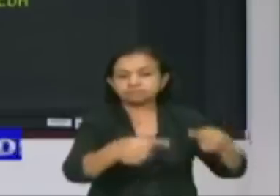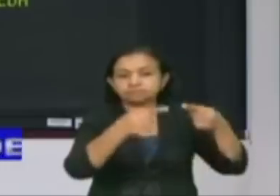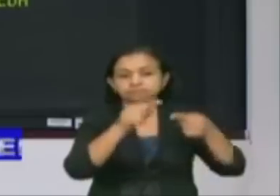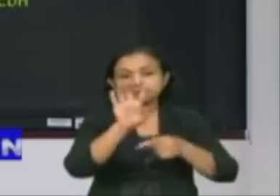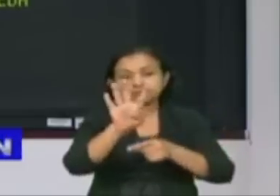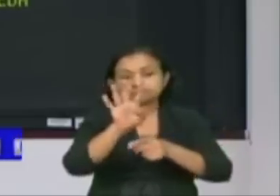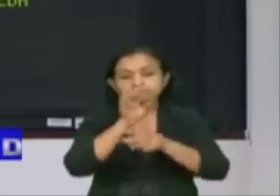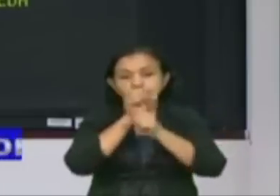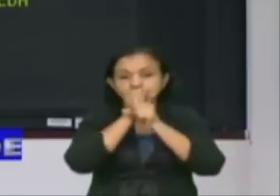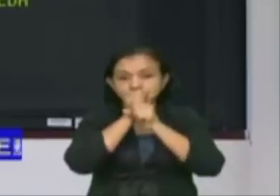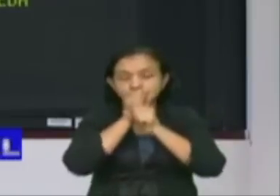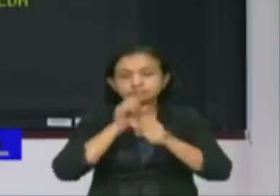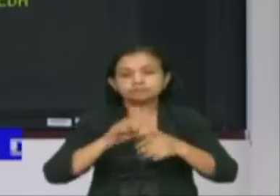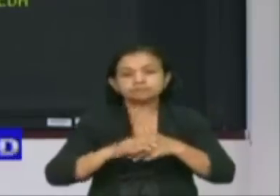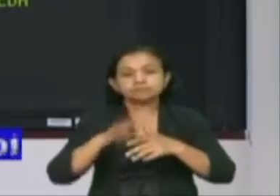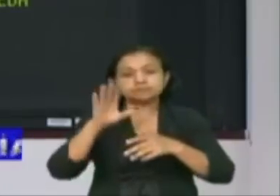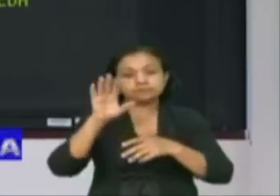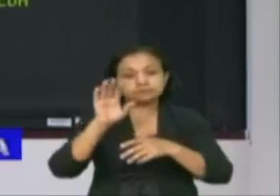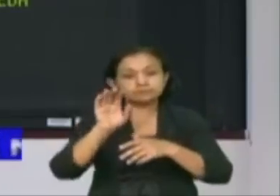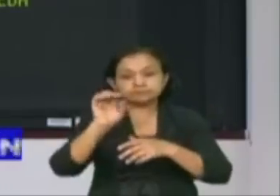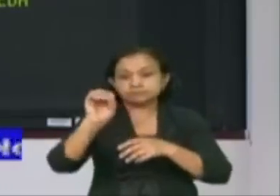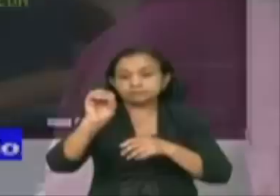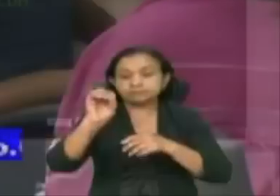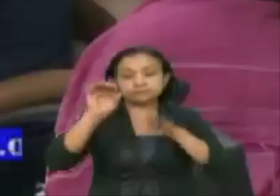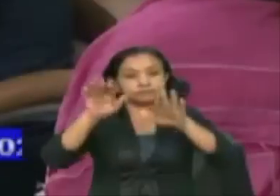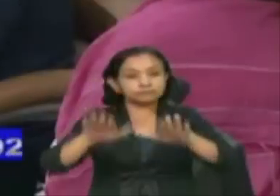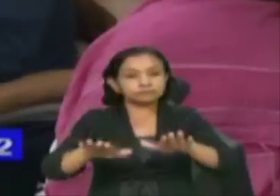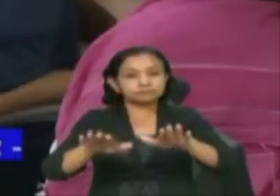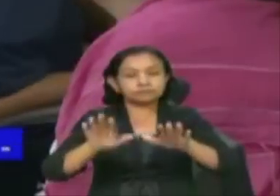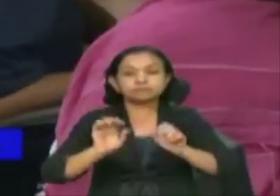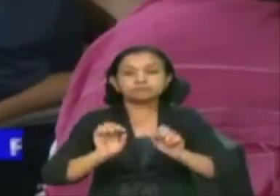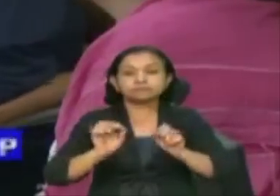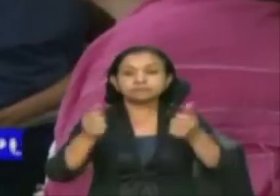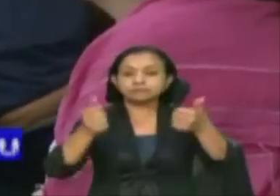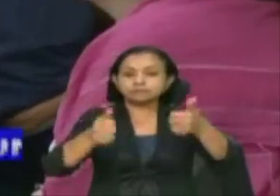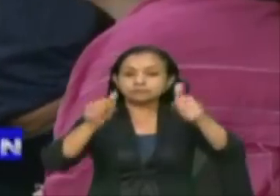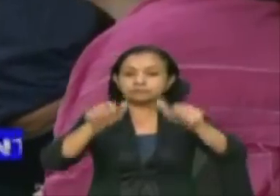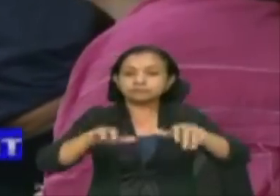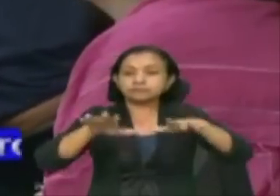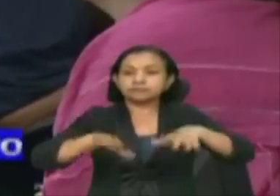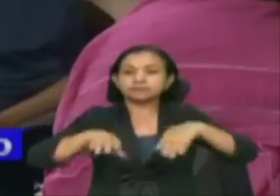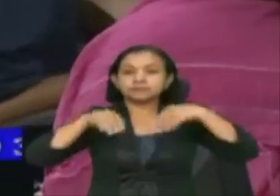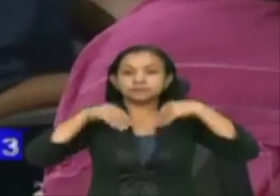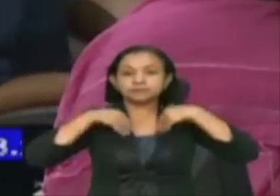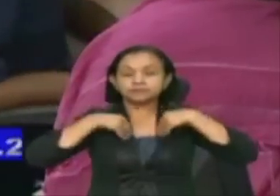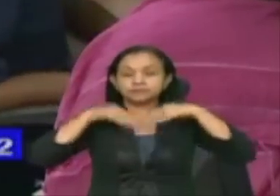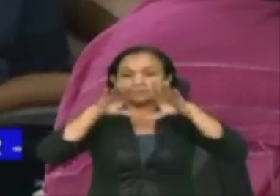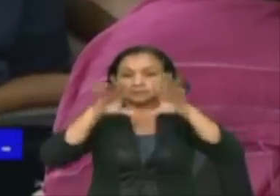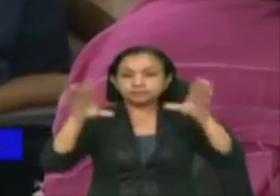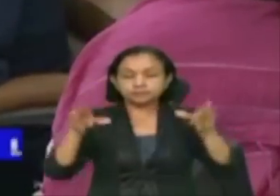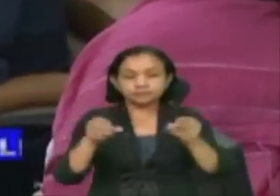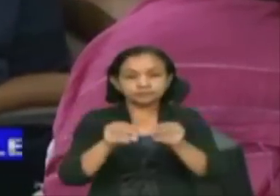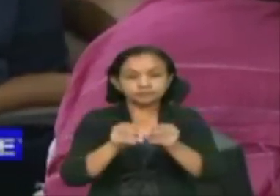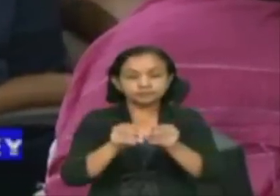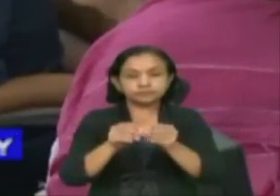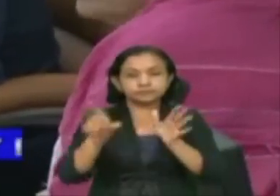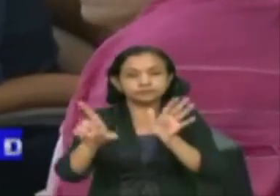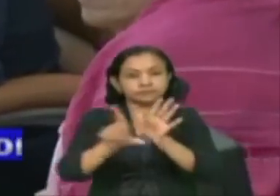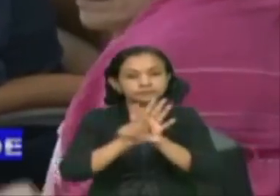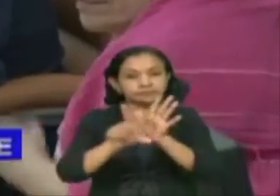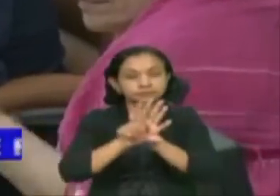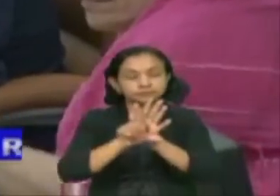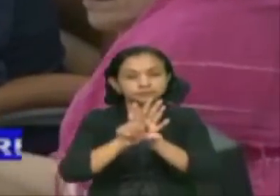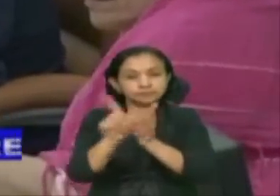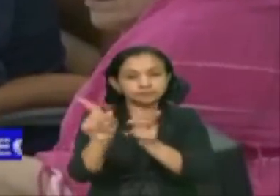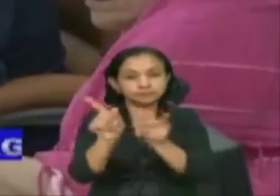contra de la Ley de Regulación de Agentes Extranjeros, con la cual el gobierno pretende segregar a los nicaragüenses en dos categorías, los verdaderos